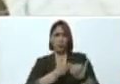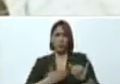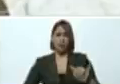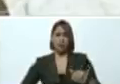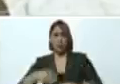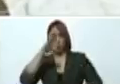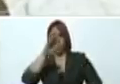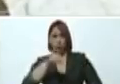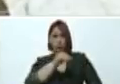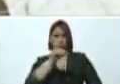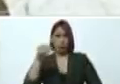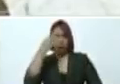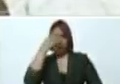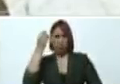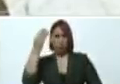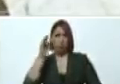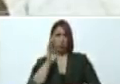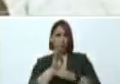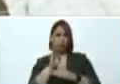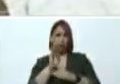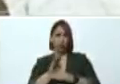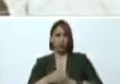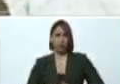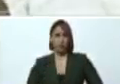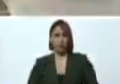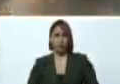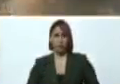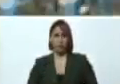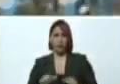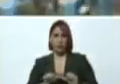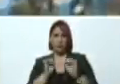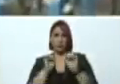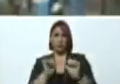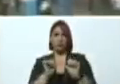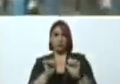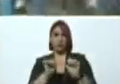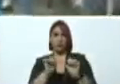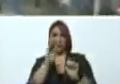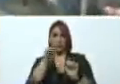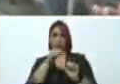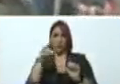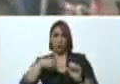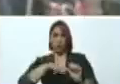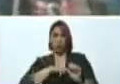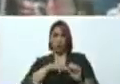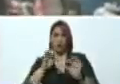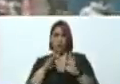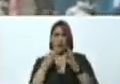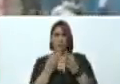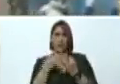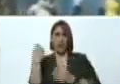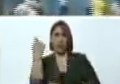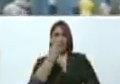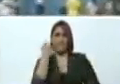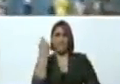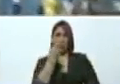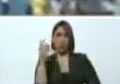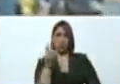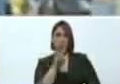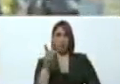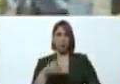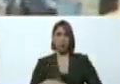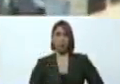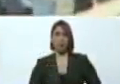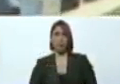el Dios Todopoderoso le siga iluminando y siga bendiciendo nuestras familias apureñas, nuestras familias venezolanas.